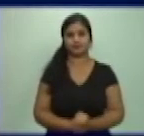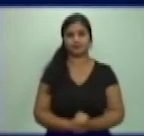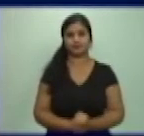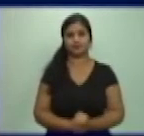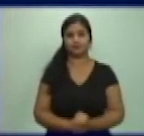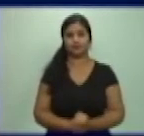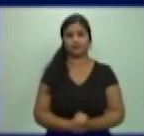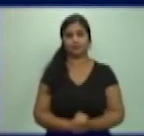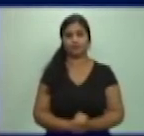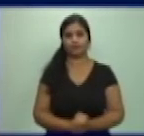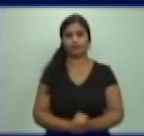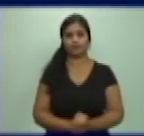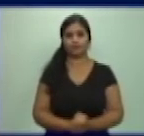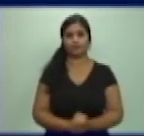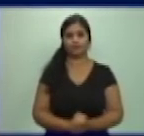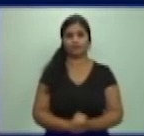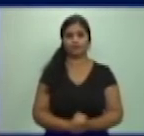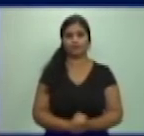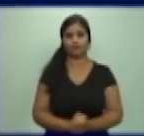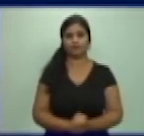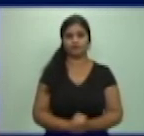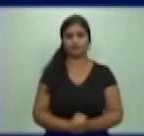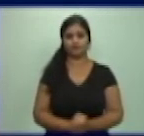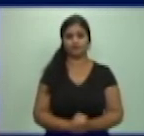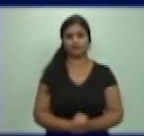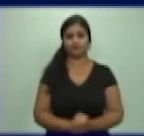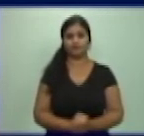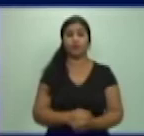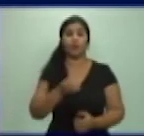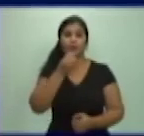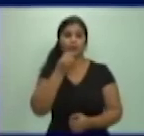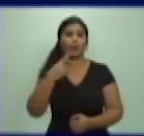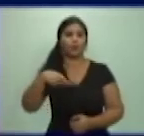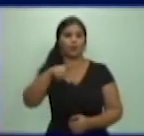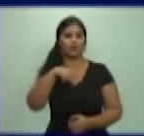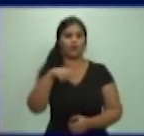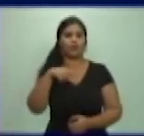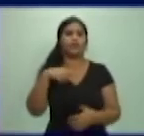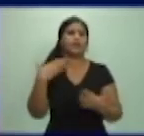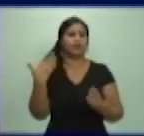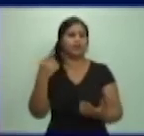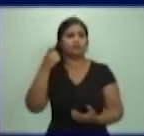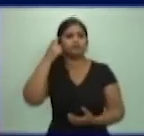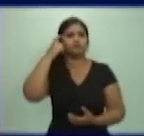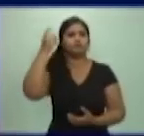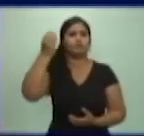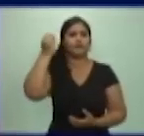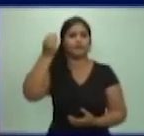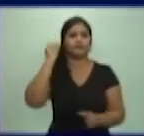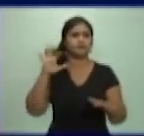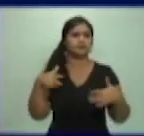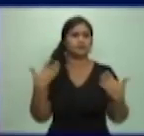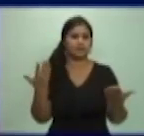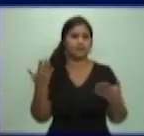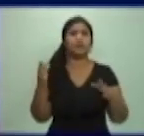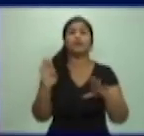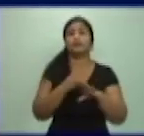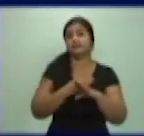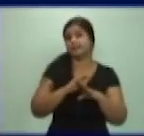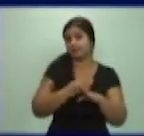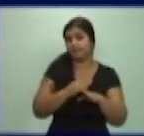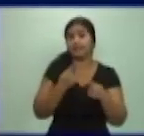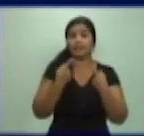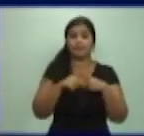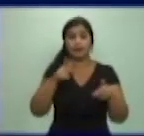a ellas, aunque usted estudie solamente la vocálica, la consonántica y la mixta, usted tiene que